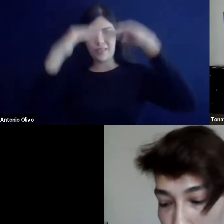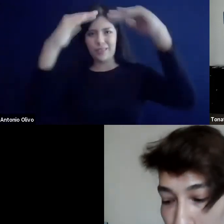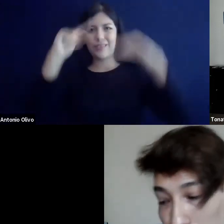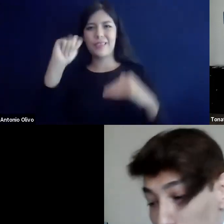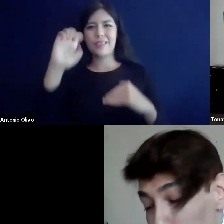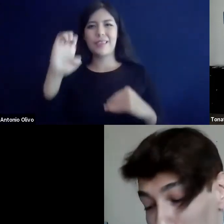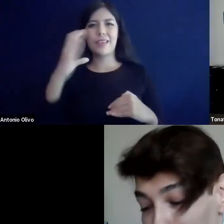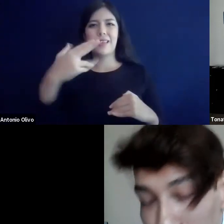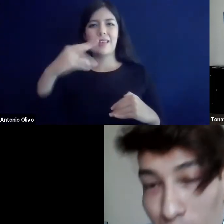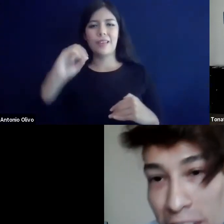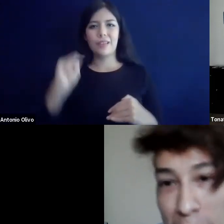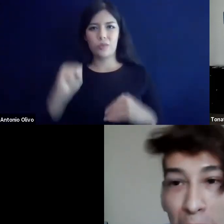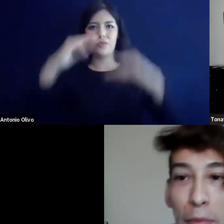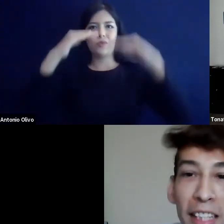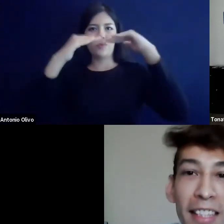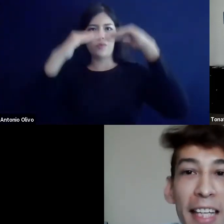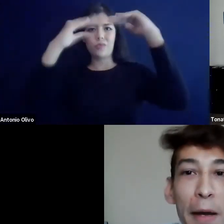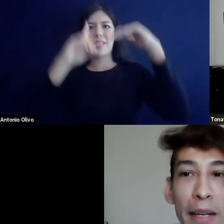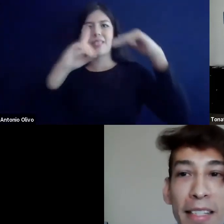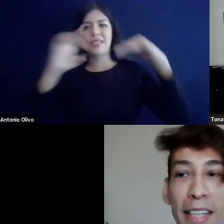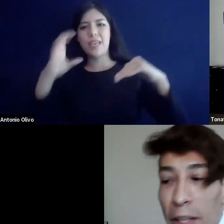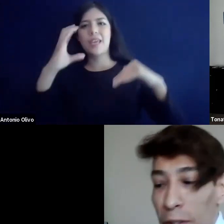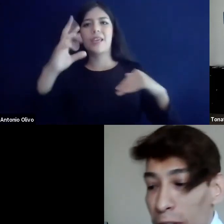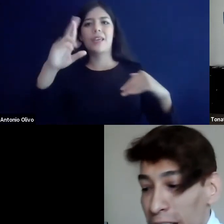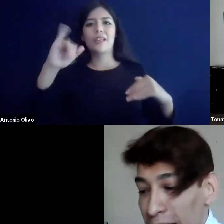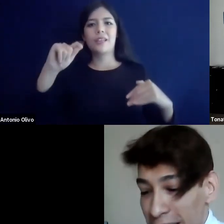ligero. Y bueno, pues una de las cosas más bonitas que me ha